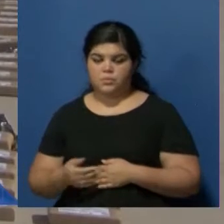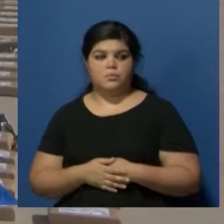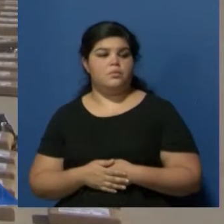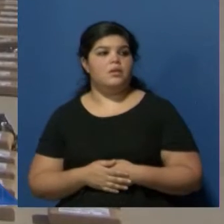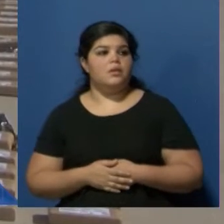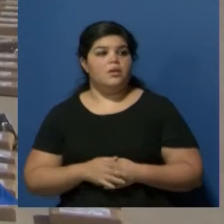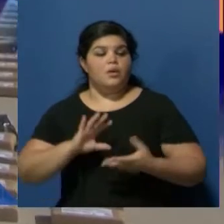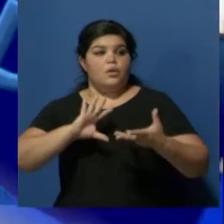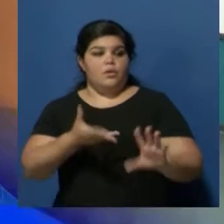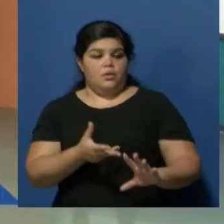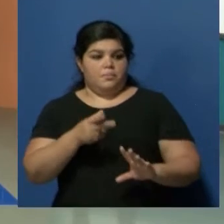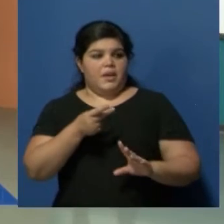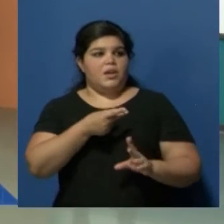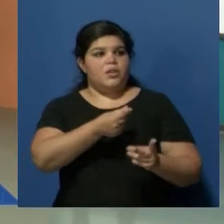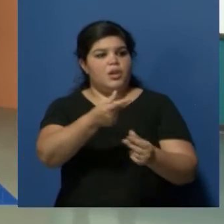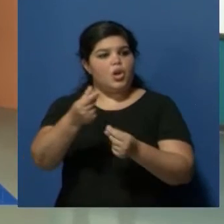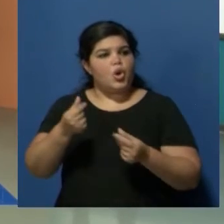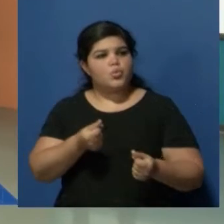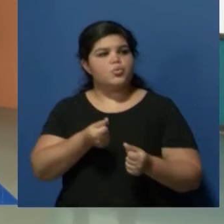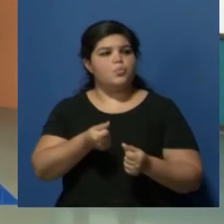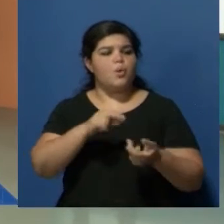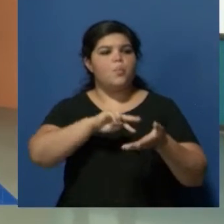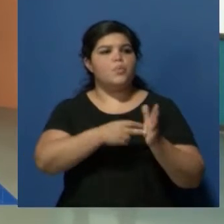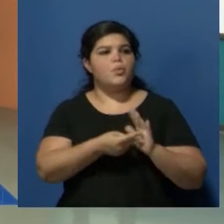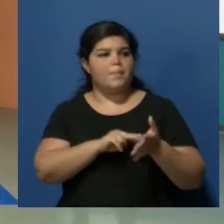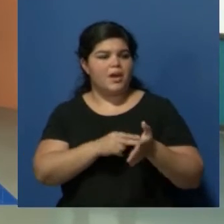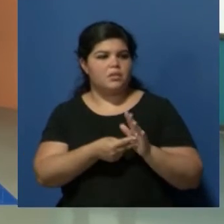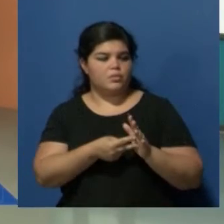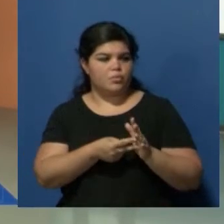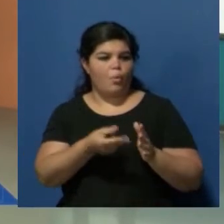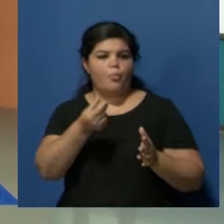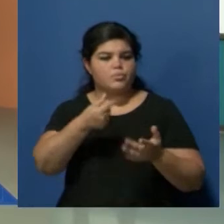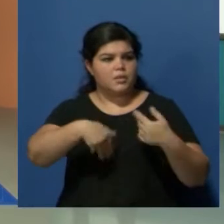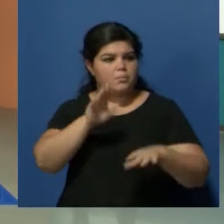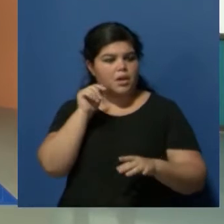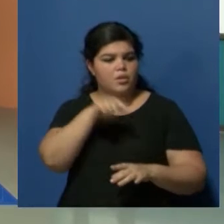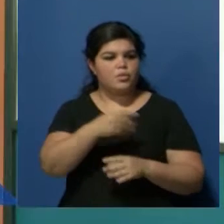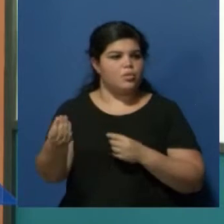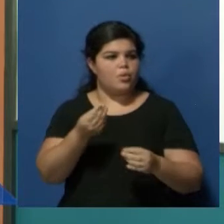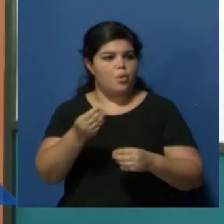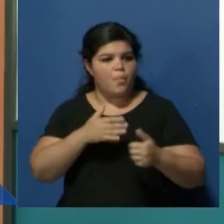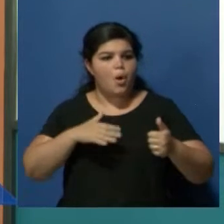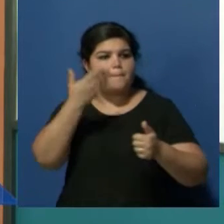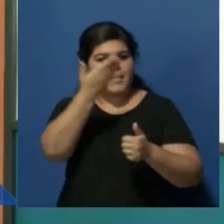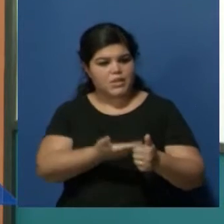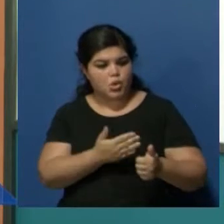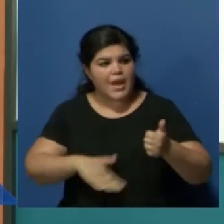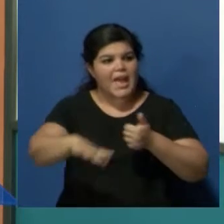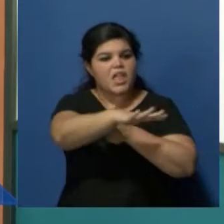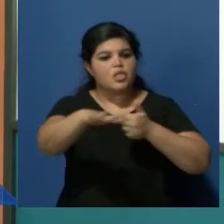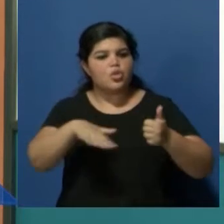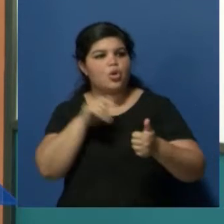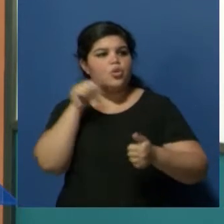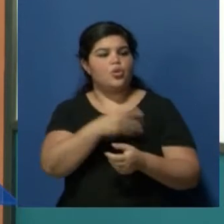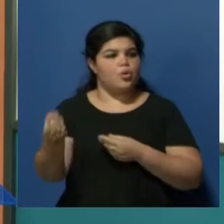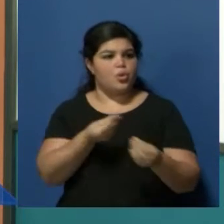al consumo problemático, concretamente, ¿qué importancia tiene el entorno de las personas? Porque una de las cuestiones que se plantean en esta declaración de